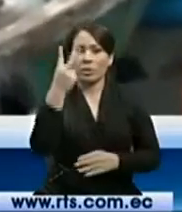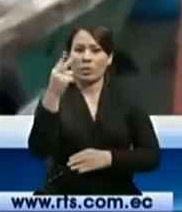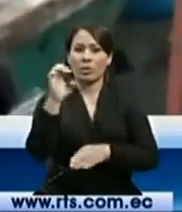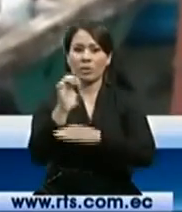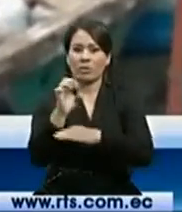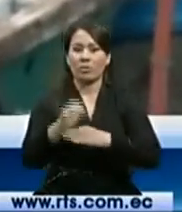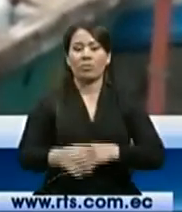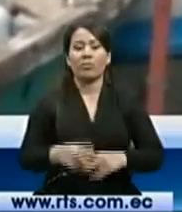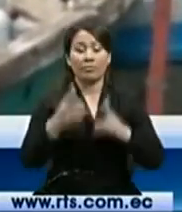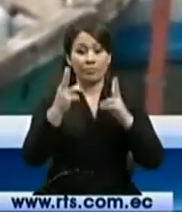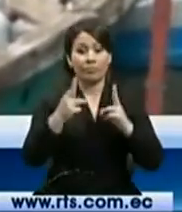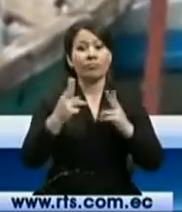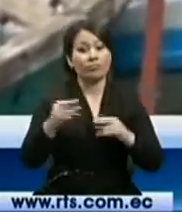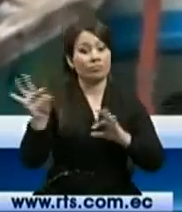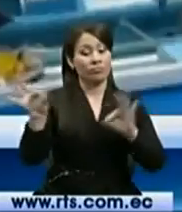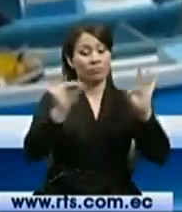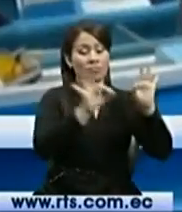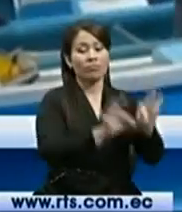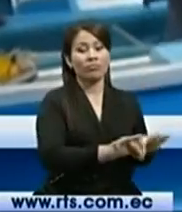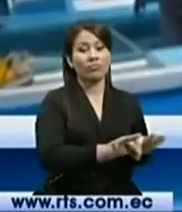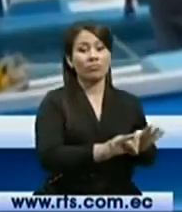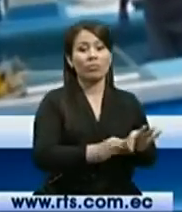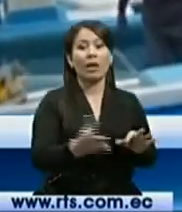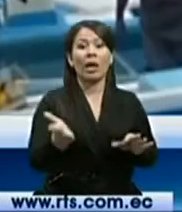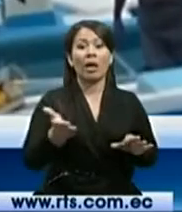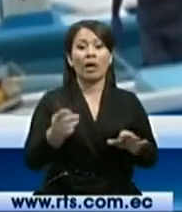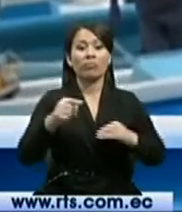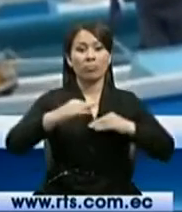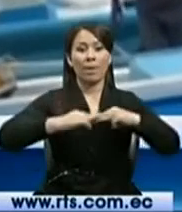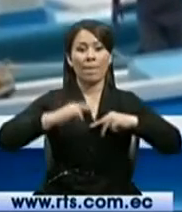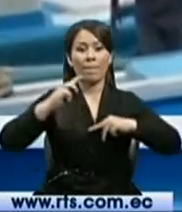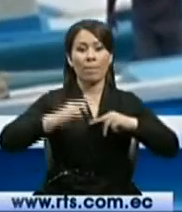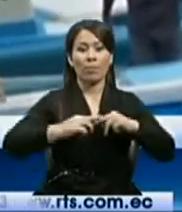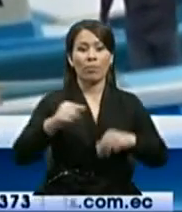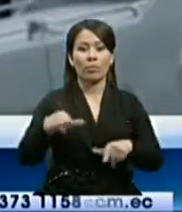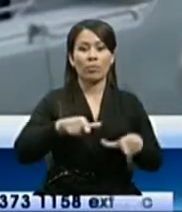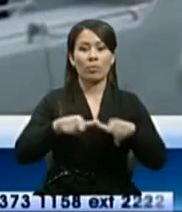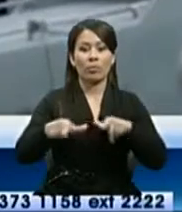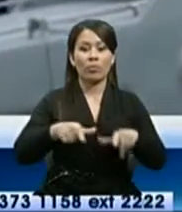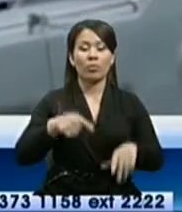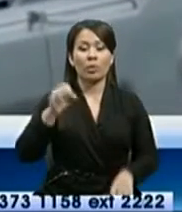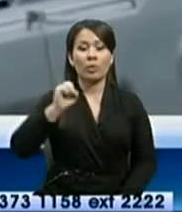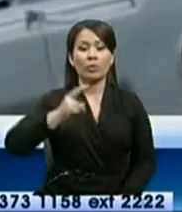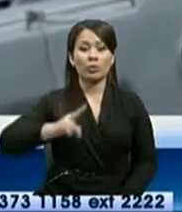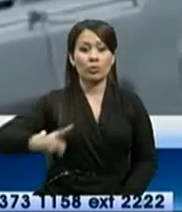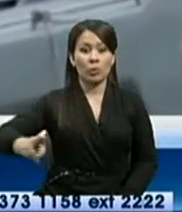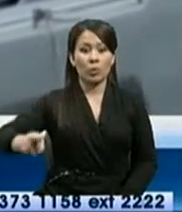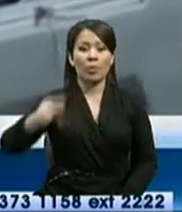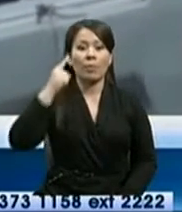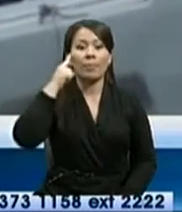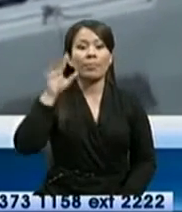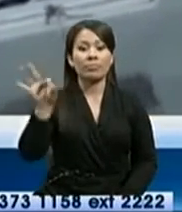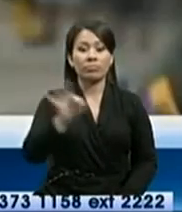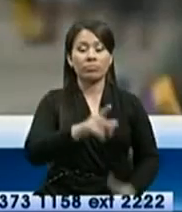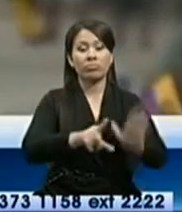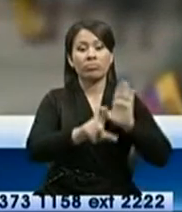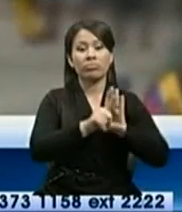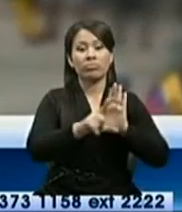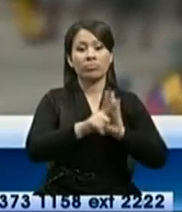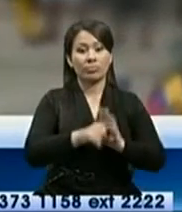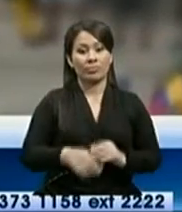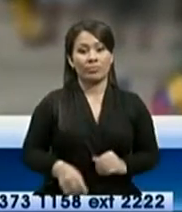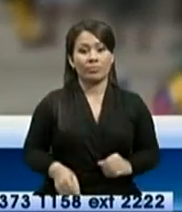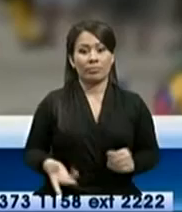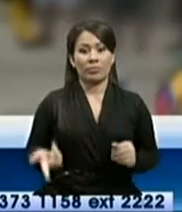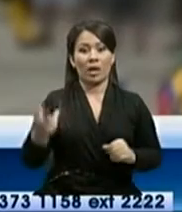ecuatorianas, las mismas que fueron retenidas y remolcadas hasta el muelle del Subcomando de Guardacostas del Sur para fines de ley. Hay